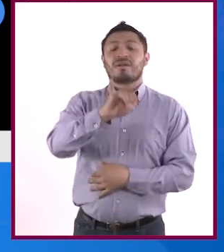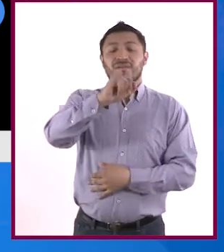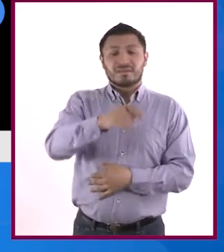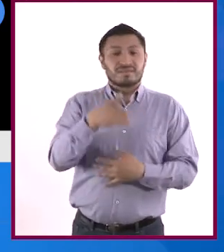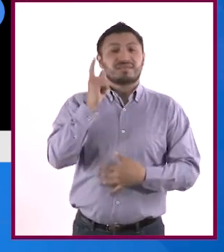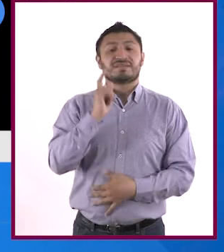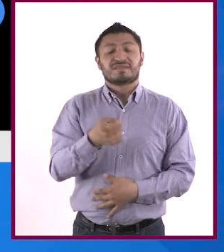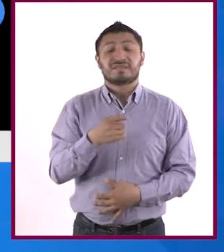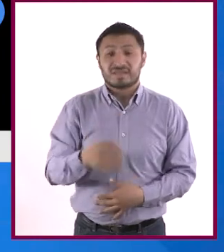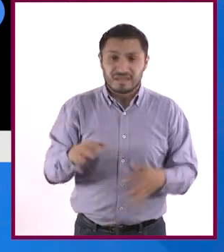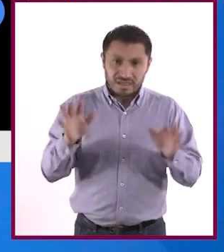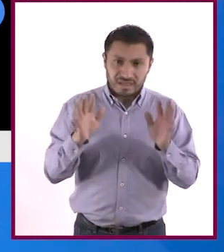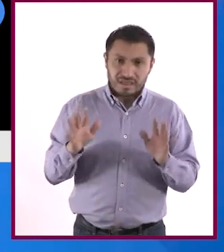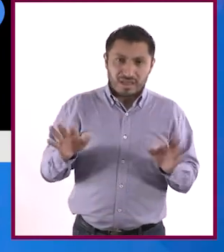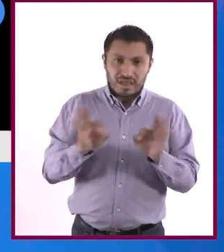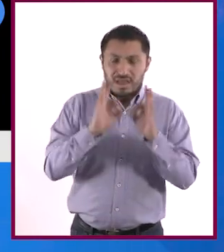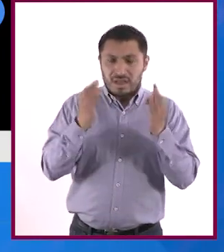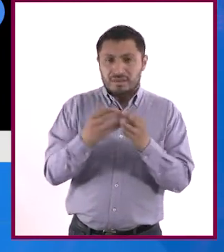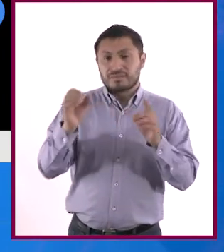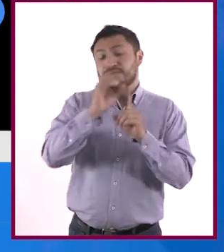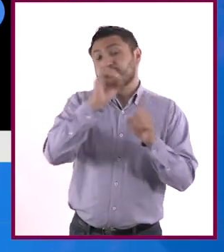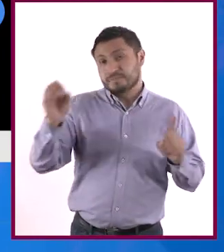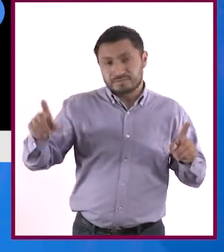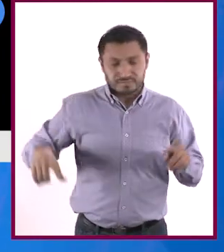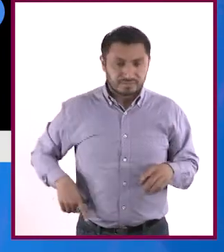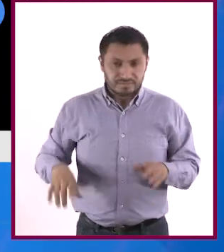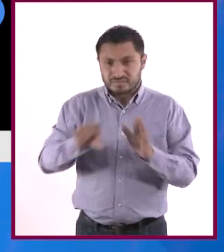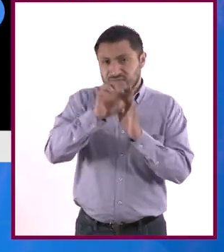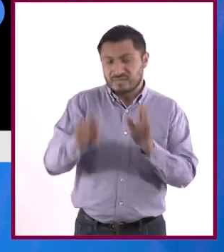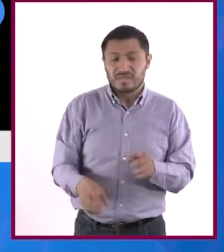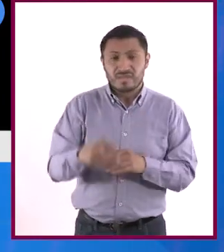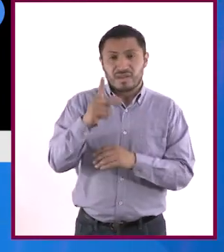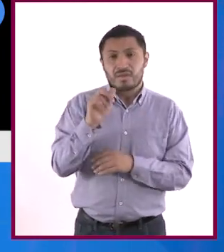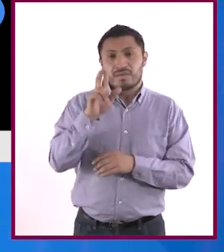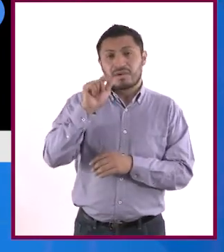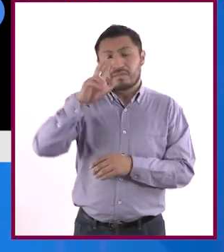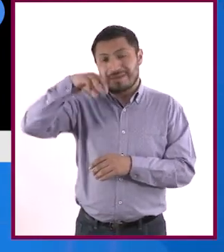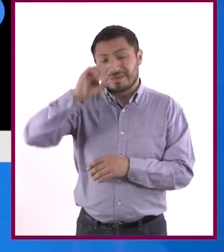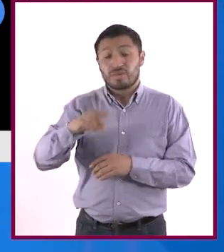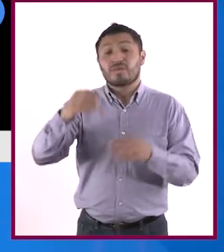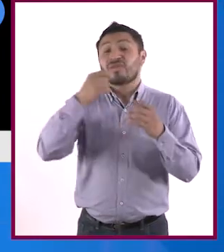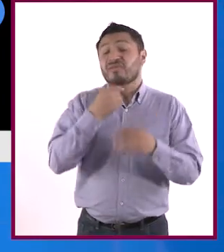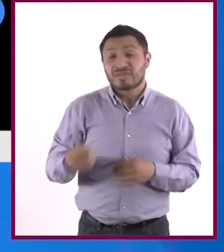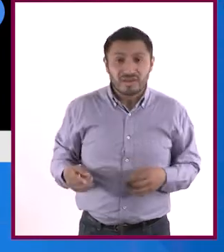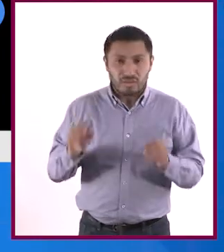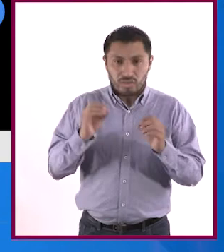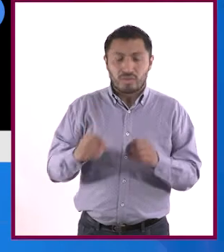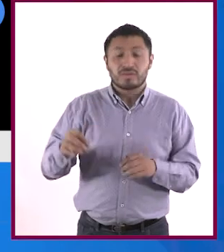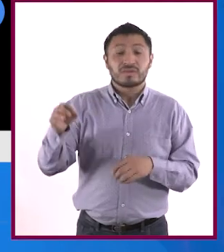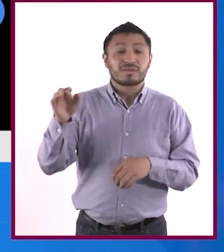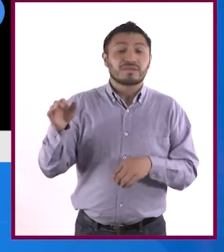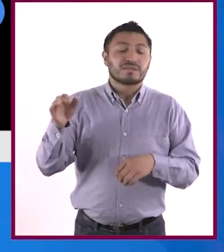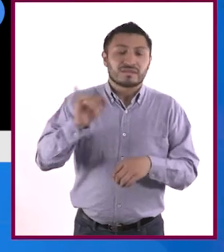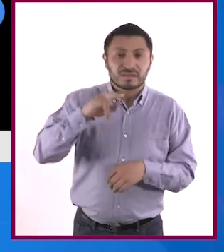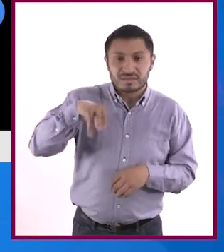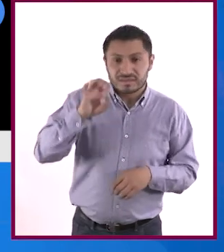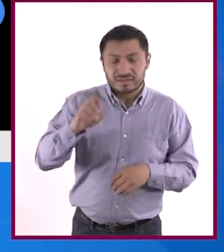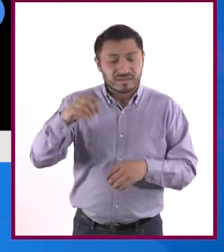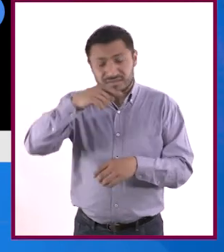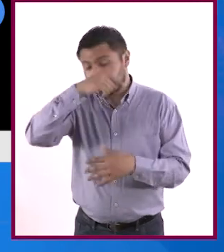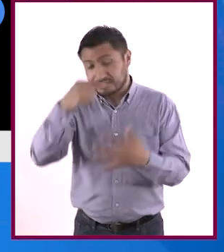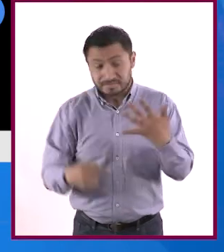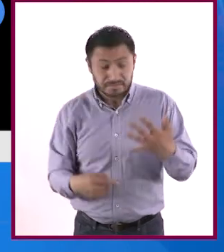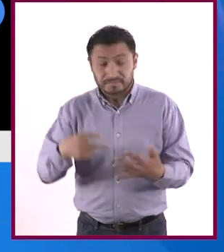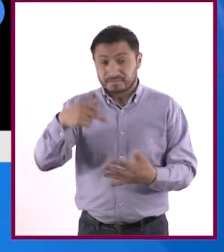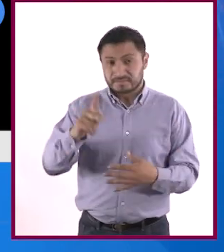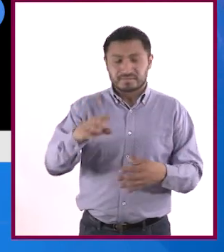en los procesos que ha organizado el Estado, como puede ser el Parlamento Infantil o las consultas infantiles y juveniles del INE, sino que nosotros, por